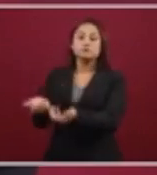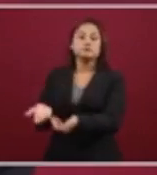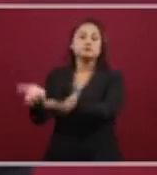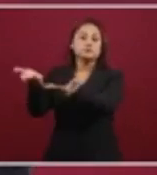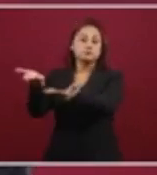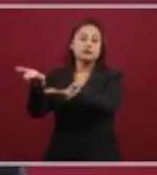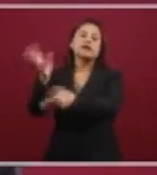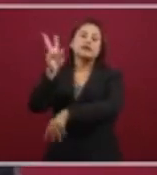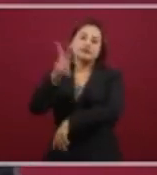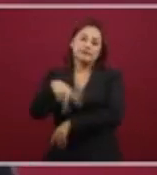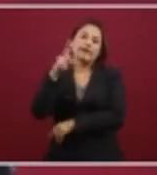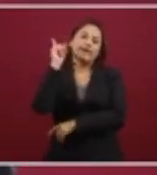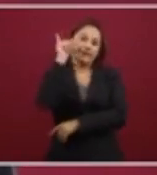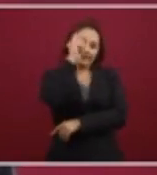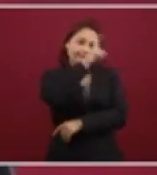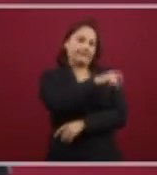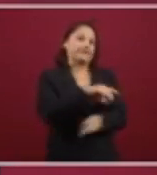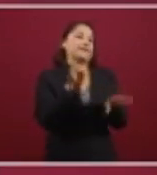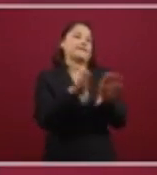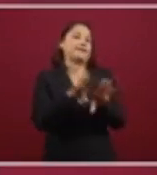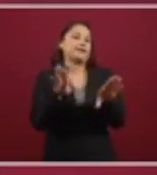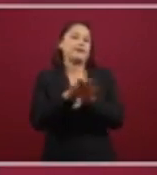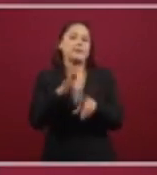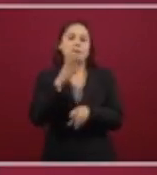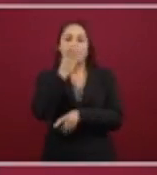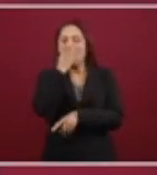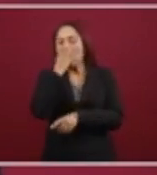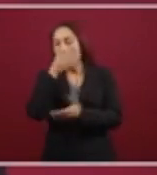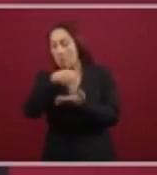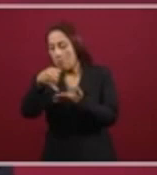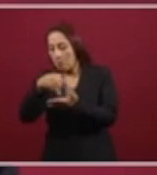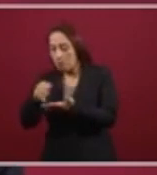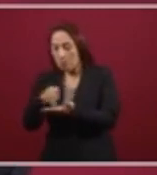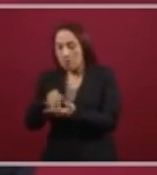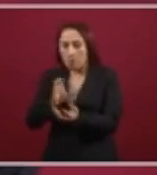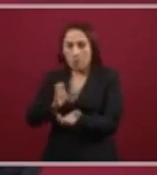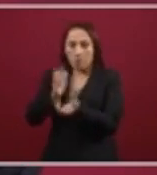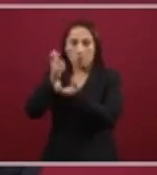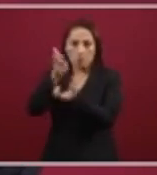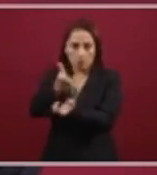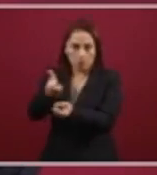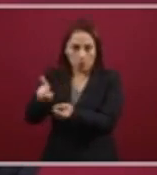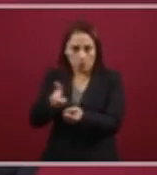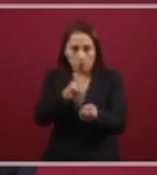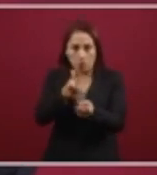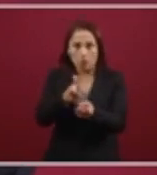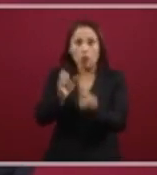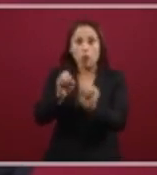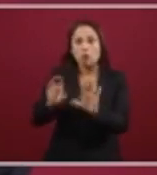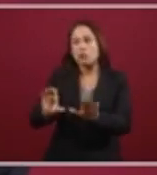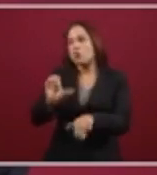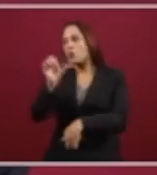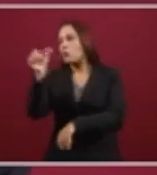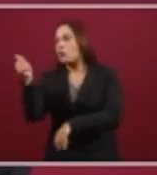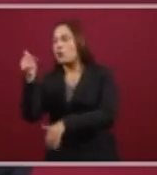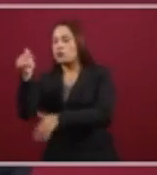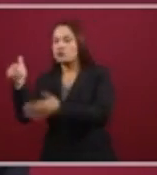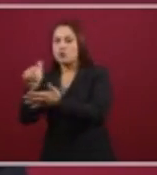ruta si efectivamente este llega a la parcela del maíz o se va a otro destino. Pero en términos generales,